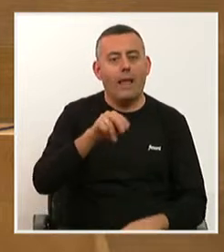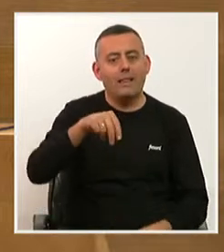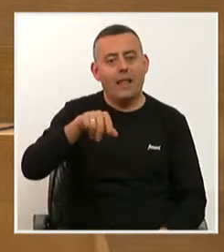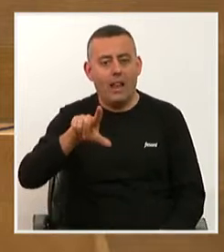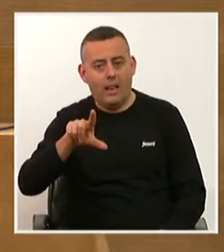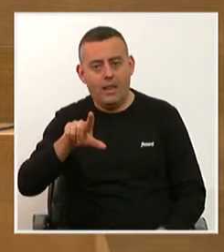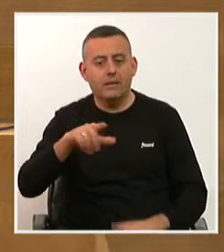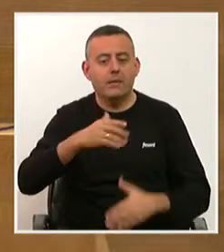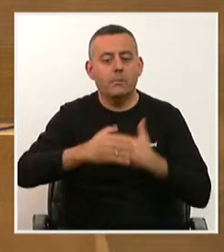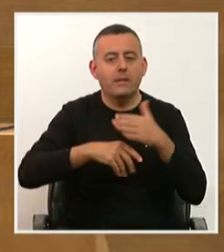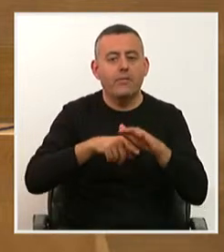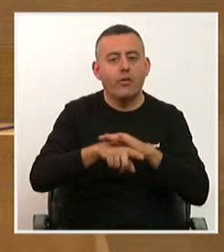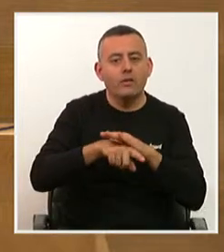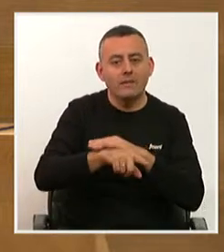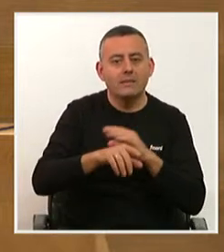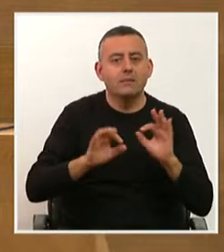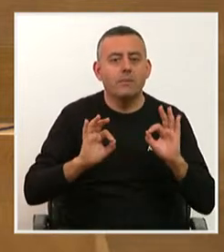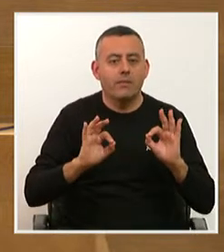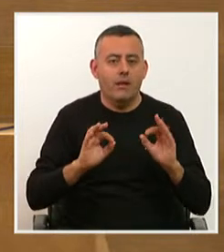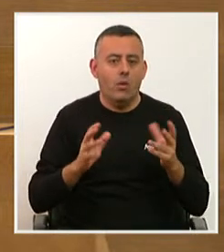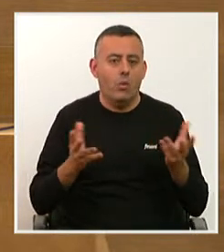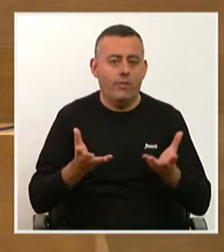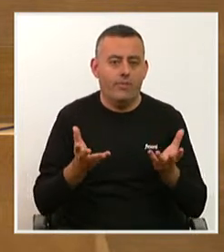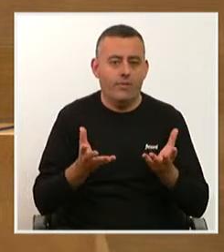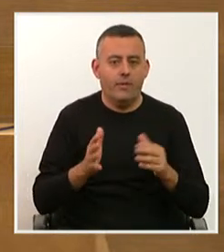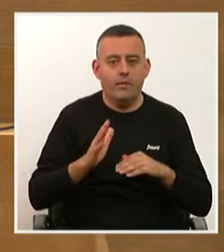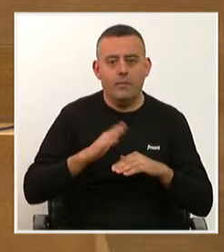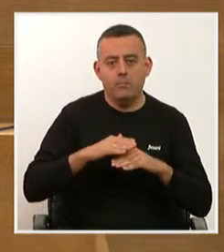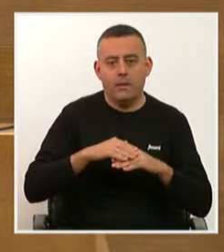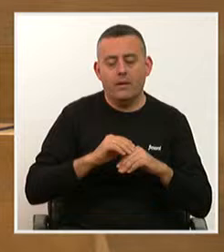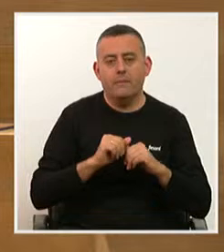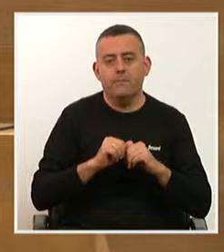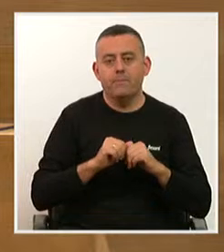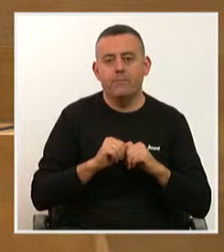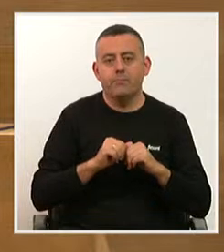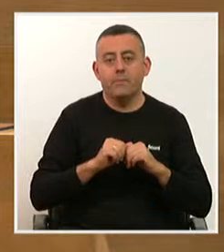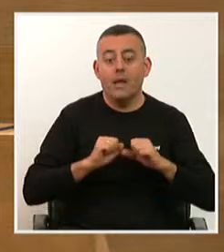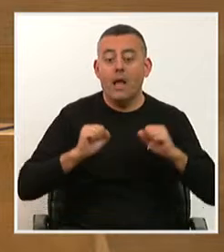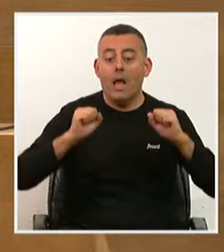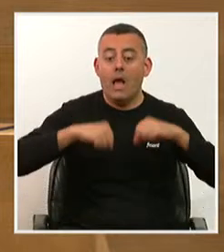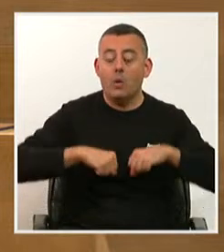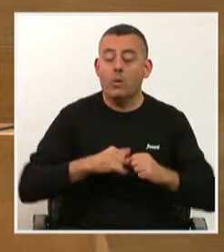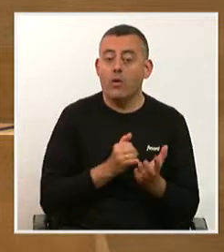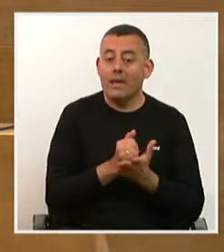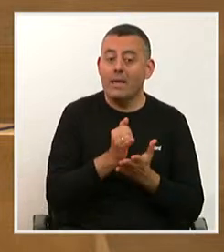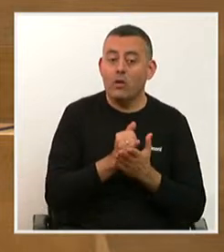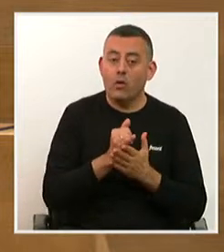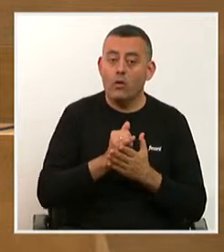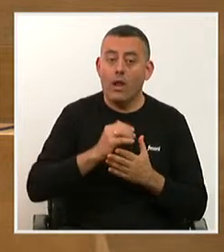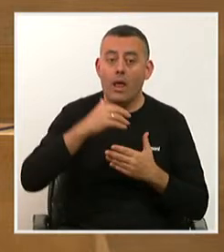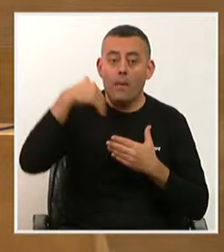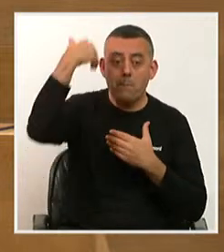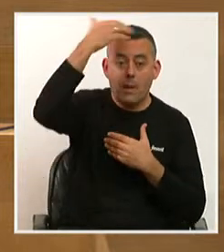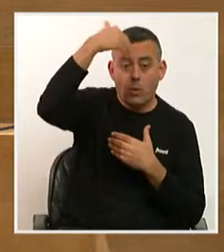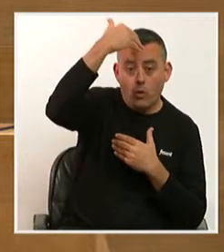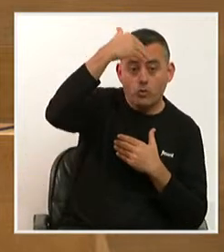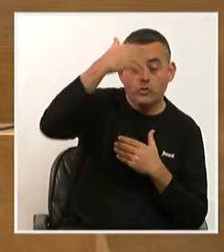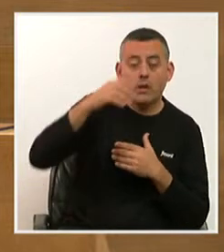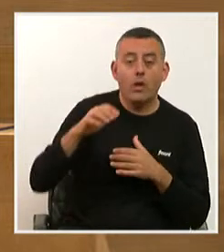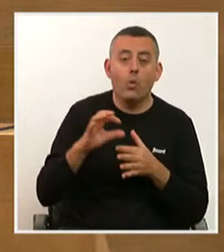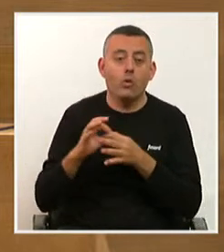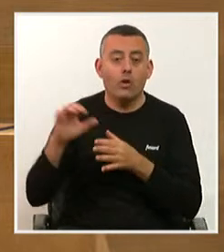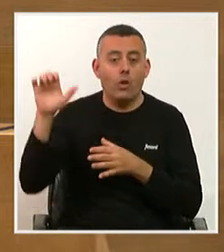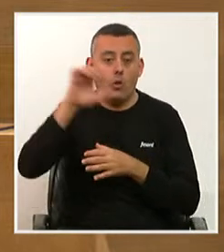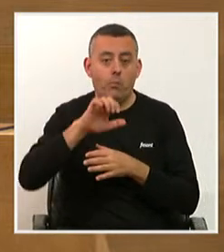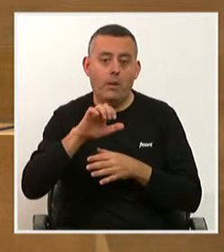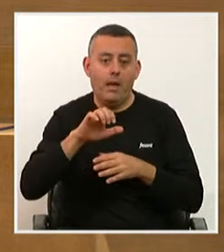tramitación especial de urgencia sobre la suspensión inmediata del acuerdo agrícola entre Marruecos y la Unión Europea presentada por el